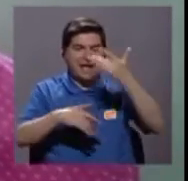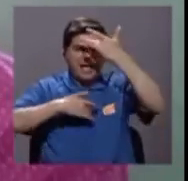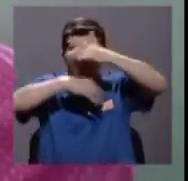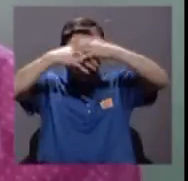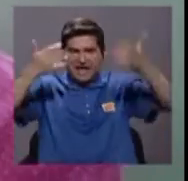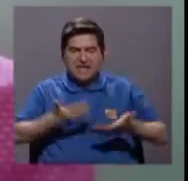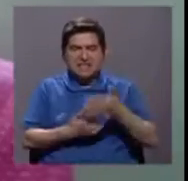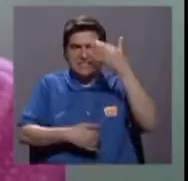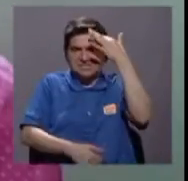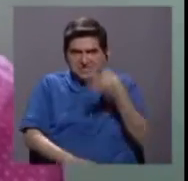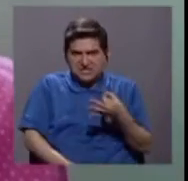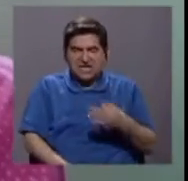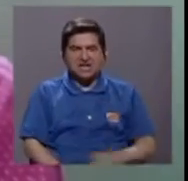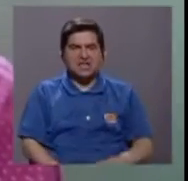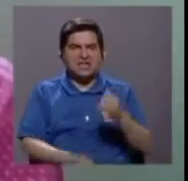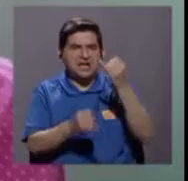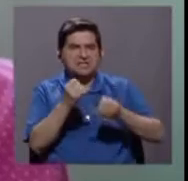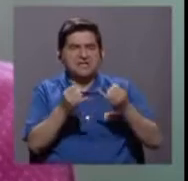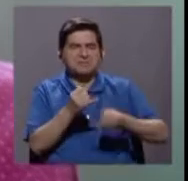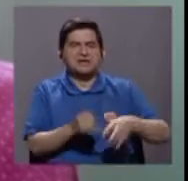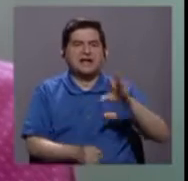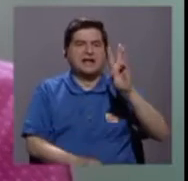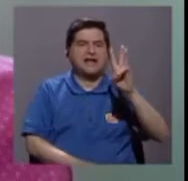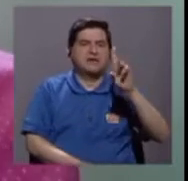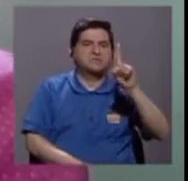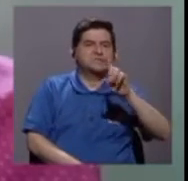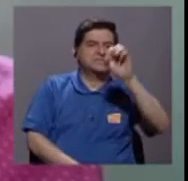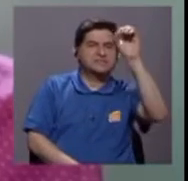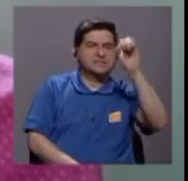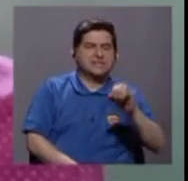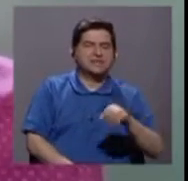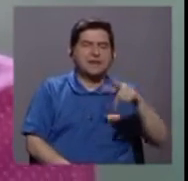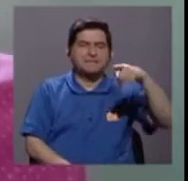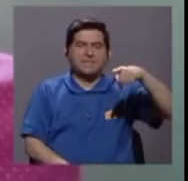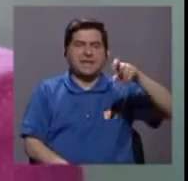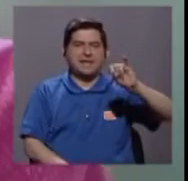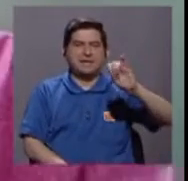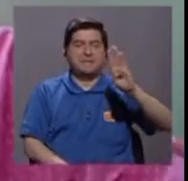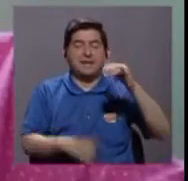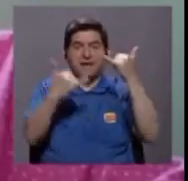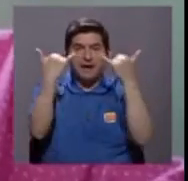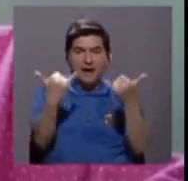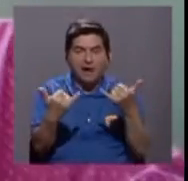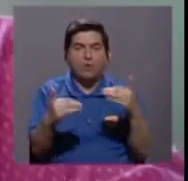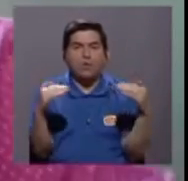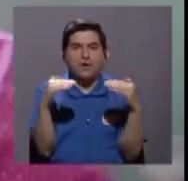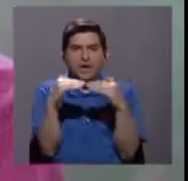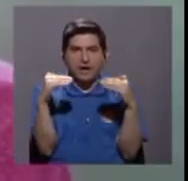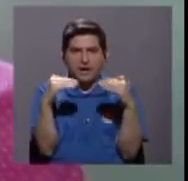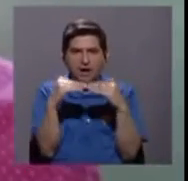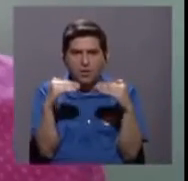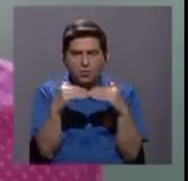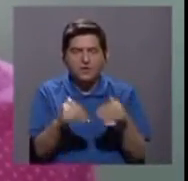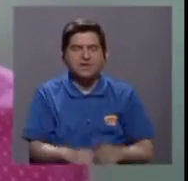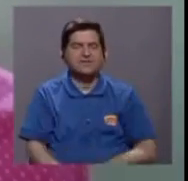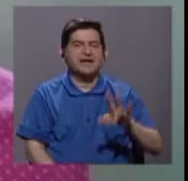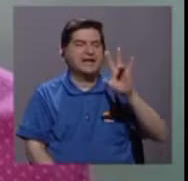se estimaba que iba a cerrar en un 61% del Producto Interno Bruto. Ahora estamos en niveles